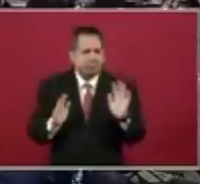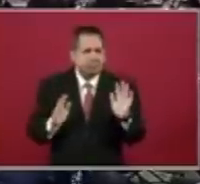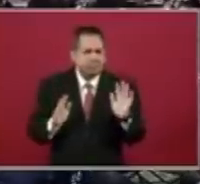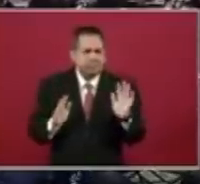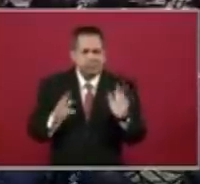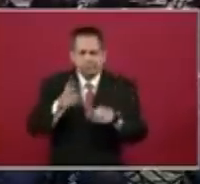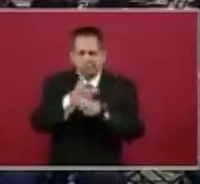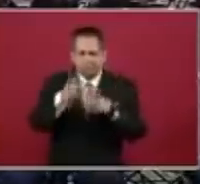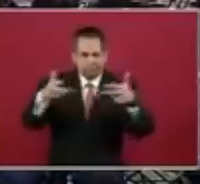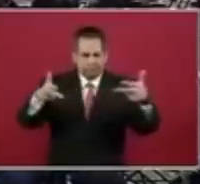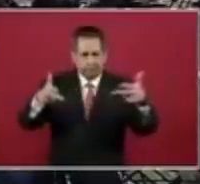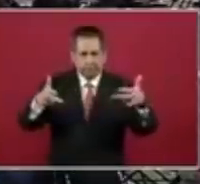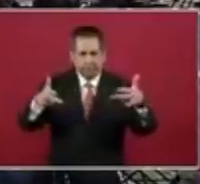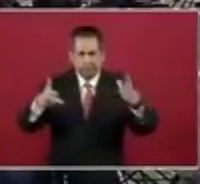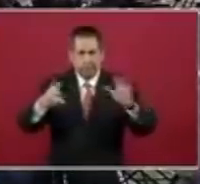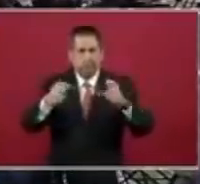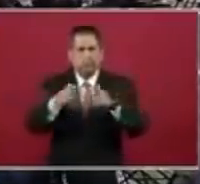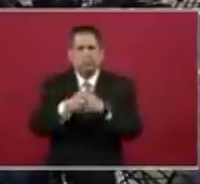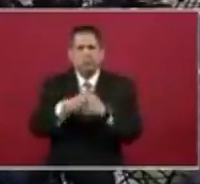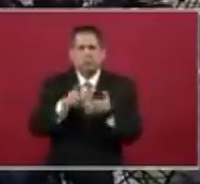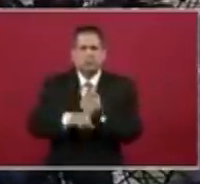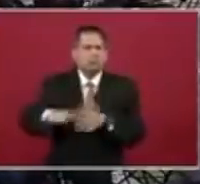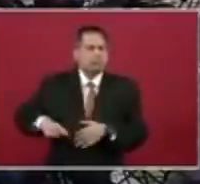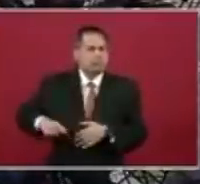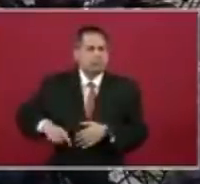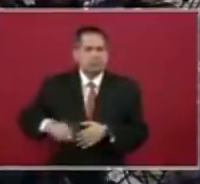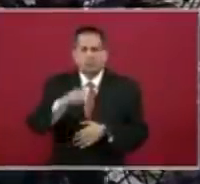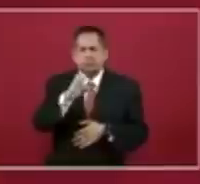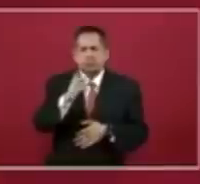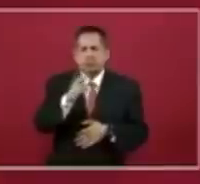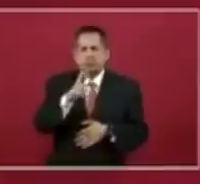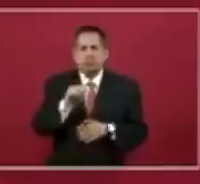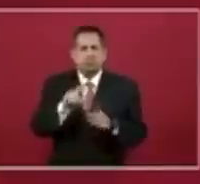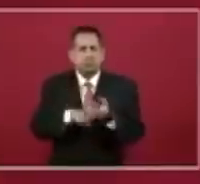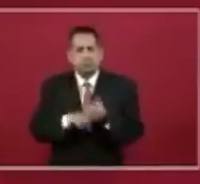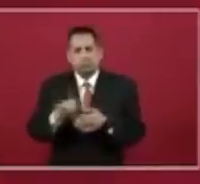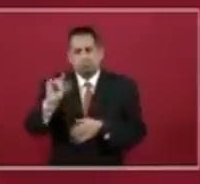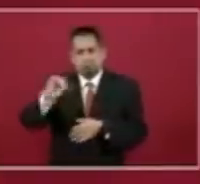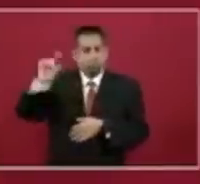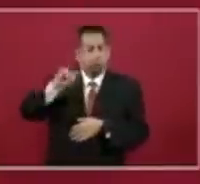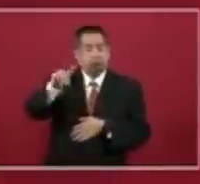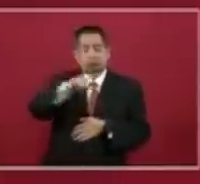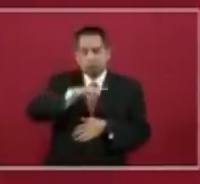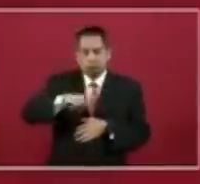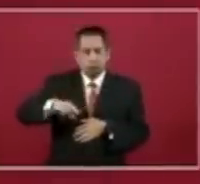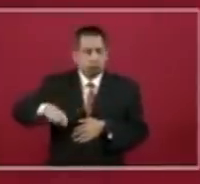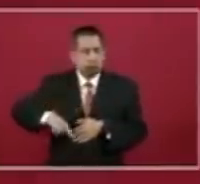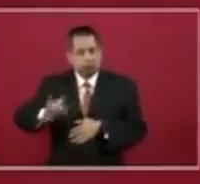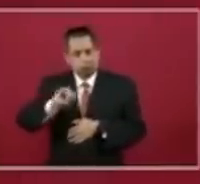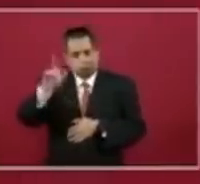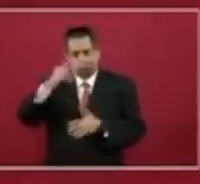del sistema de comunicación del gobierno, que son muy profesionales, pero